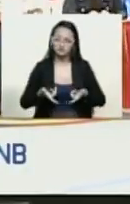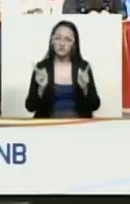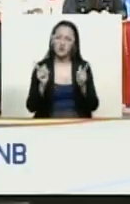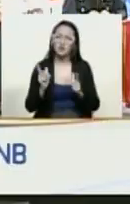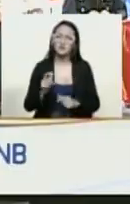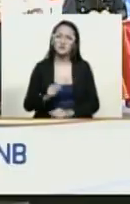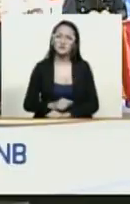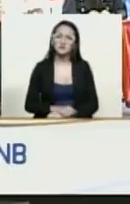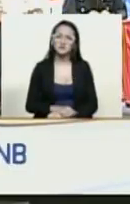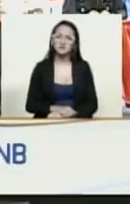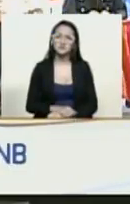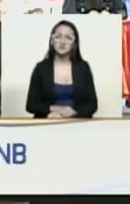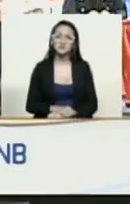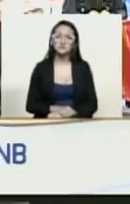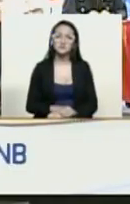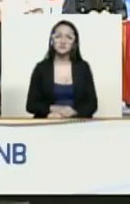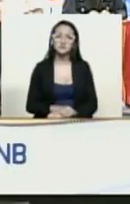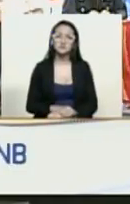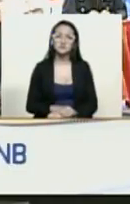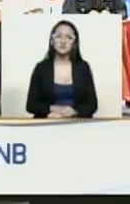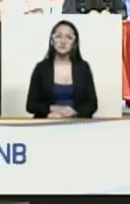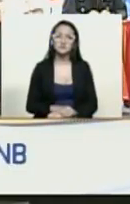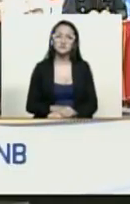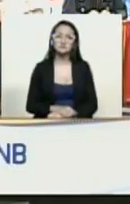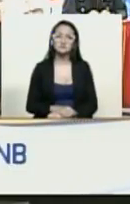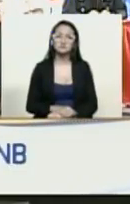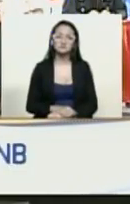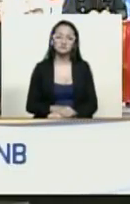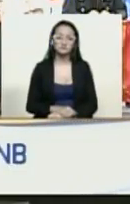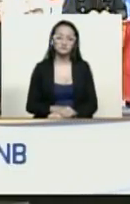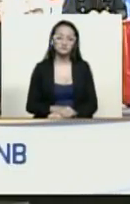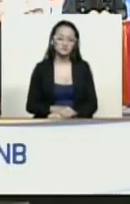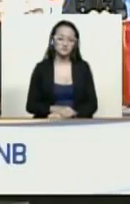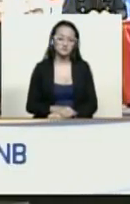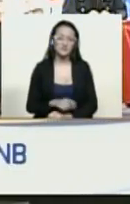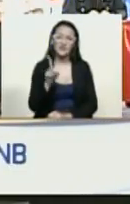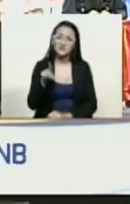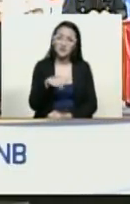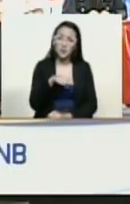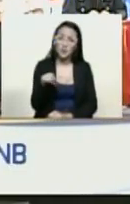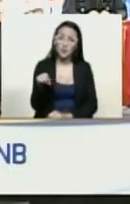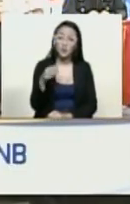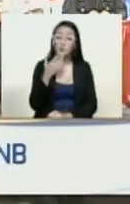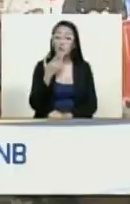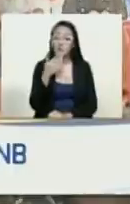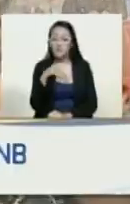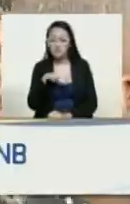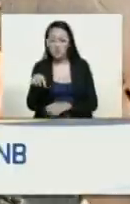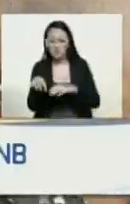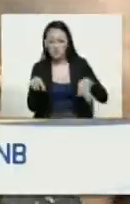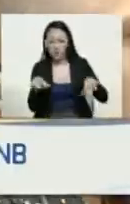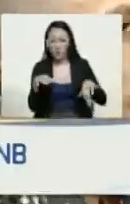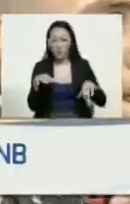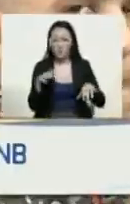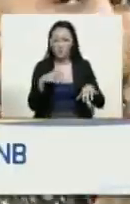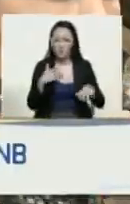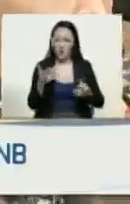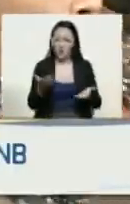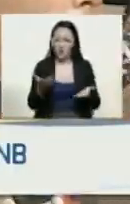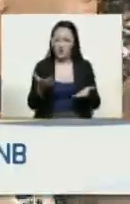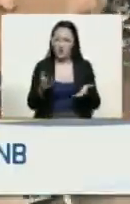posible. Y alguien que me desmienta si no es así. Si estamos divididos, ¿podremos lograr un mejor